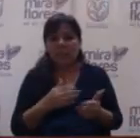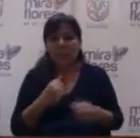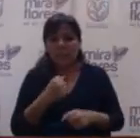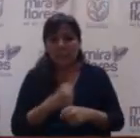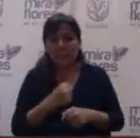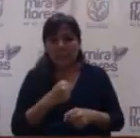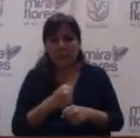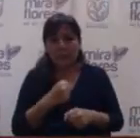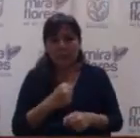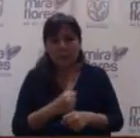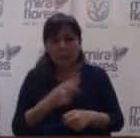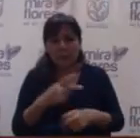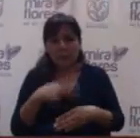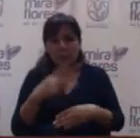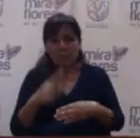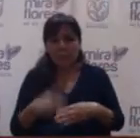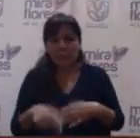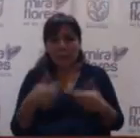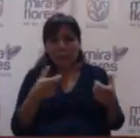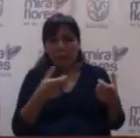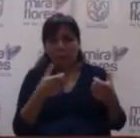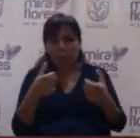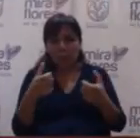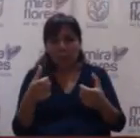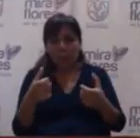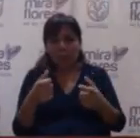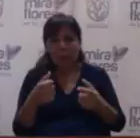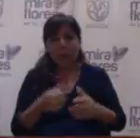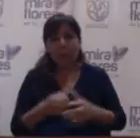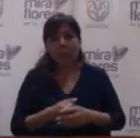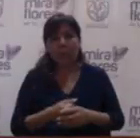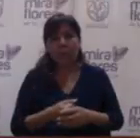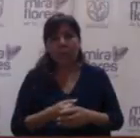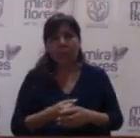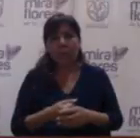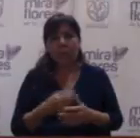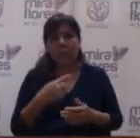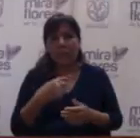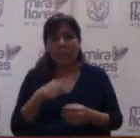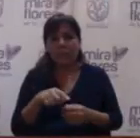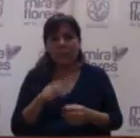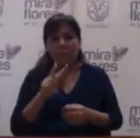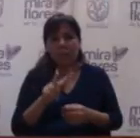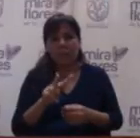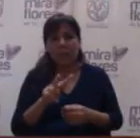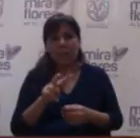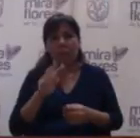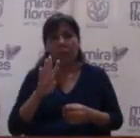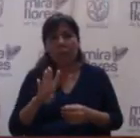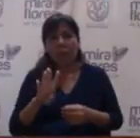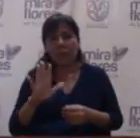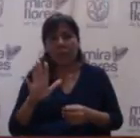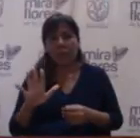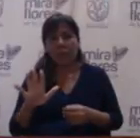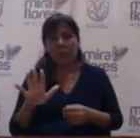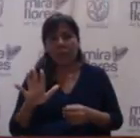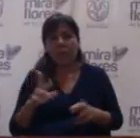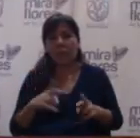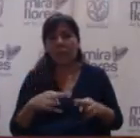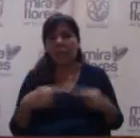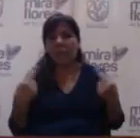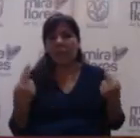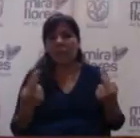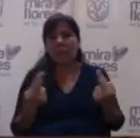de Seguridad Ciudadana. Comité Distrital de Seguridad Ciudadana que tiene más de 245 reuniones o